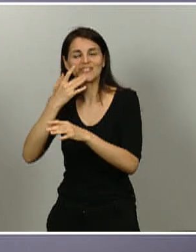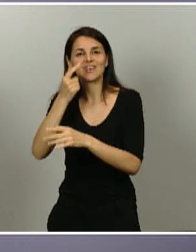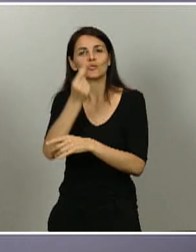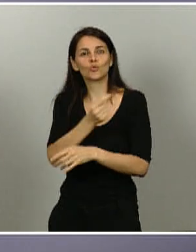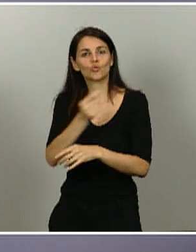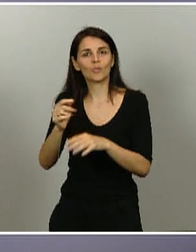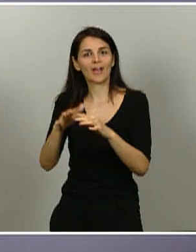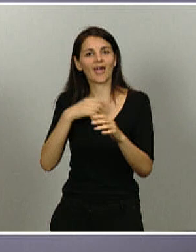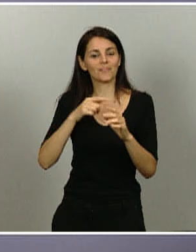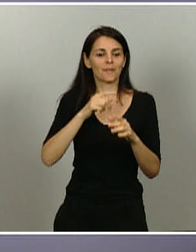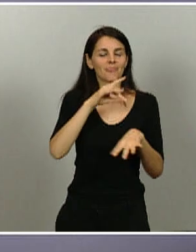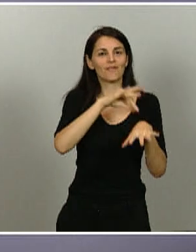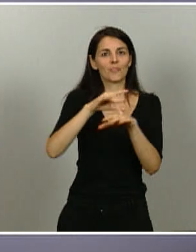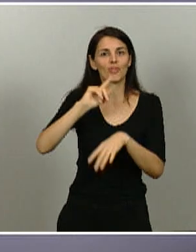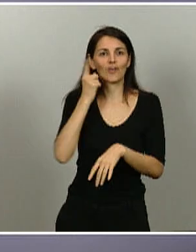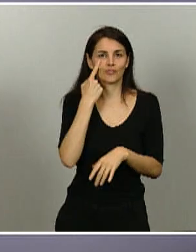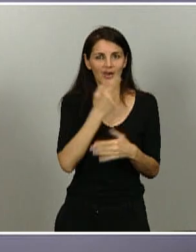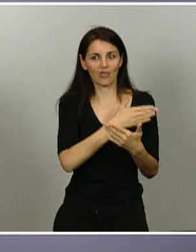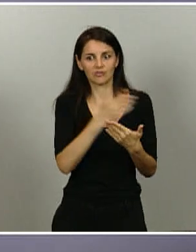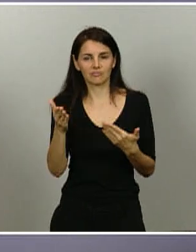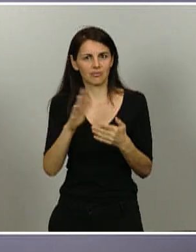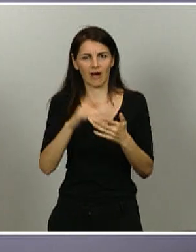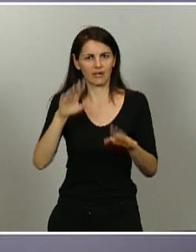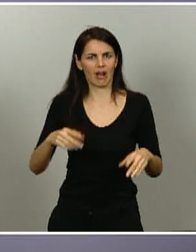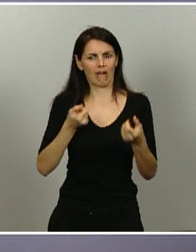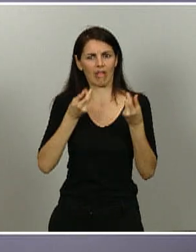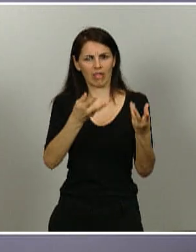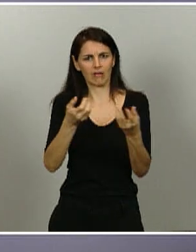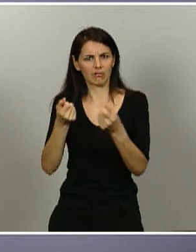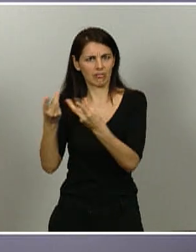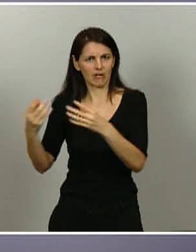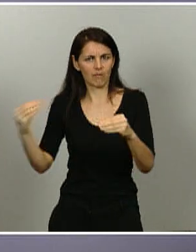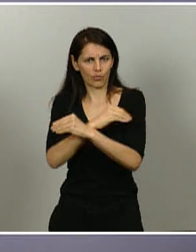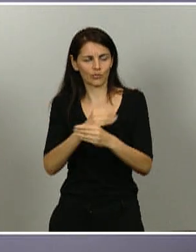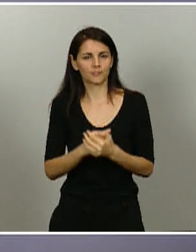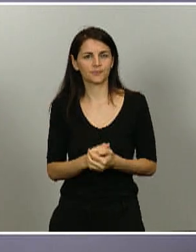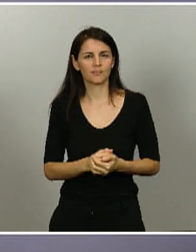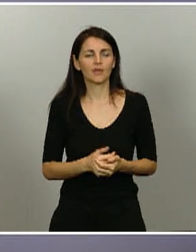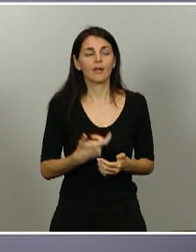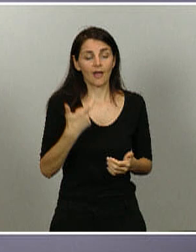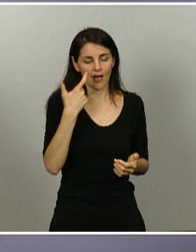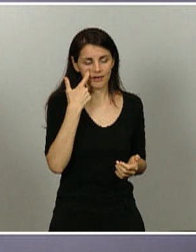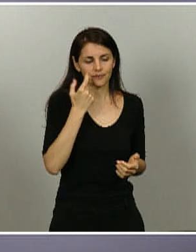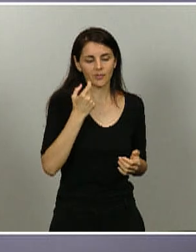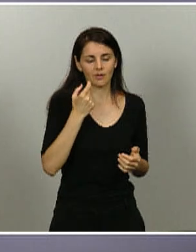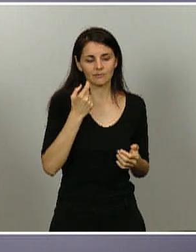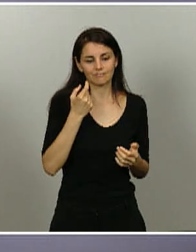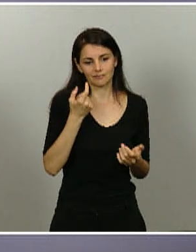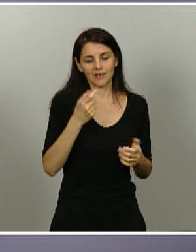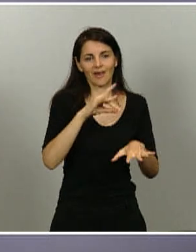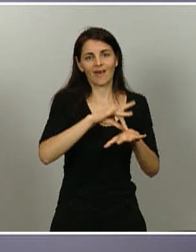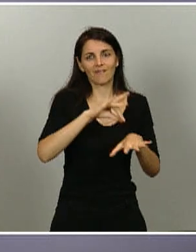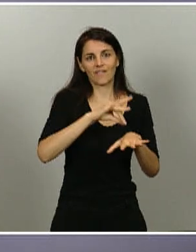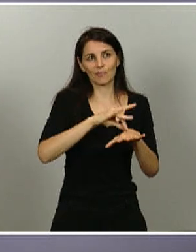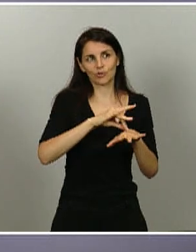Lo tendremos que verificar, pero en principio los casos diagnosticados el día previo deberían de coincidir con los de los 7 días. Sí que puede